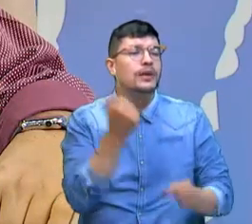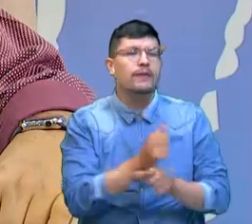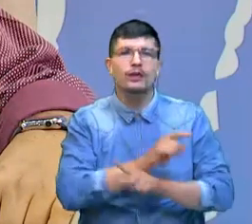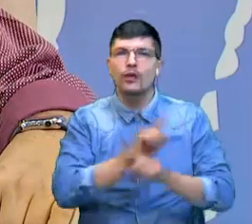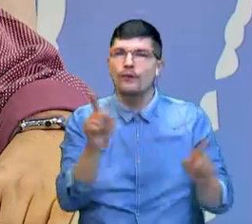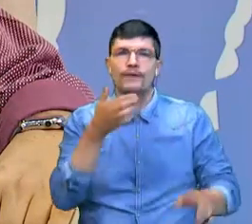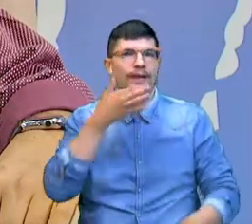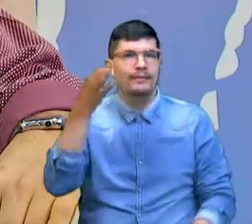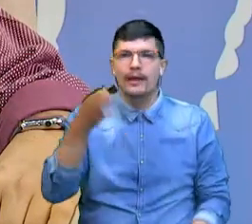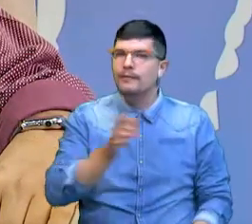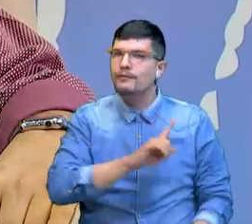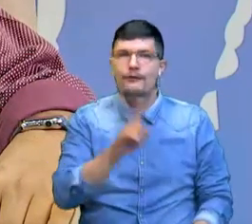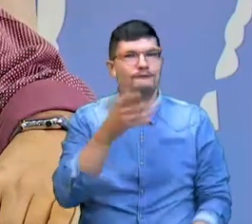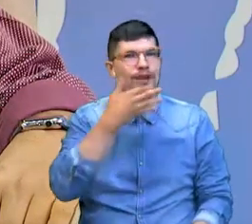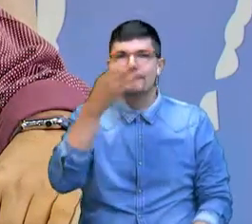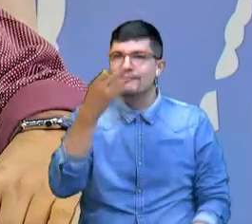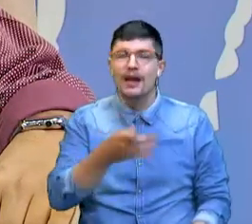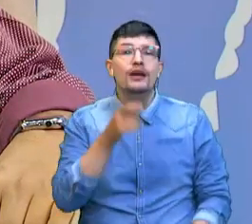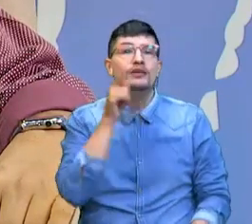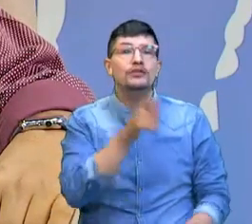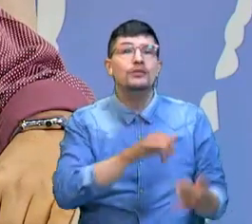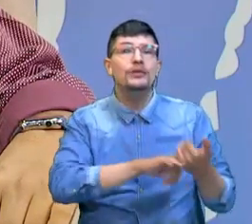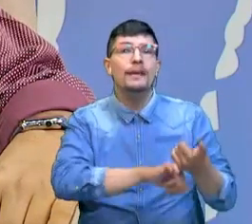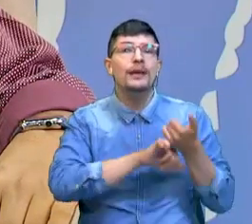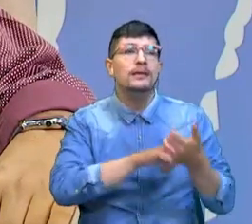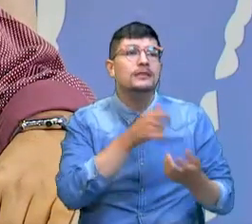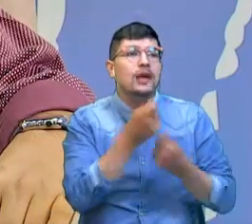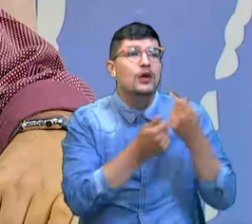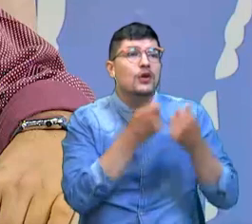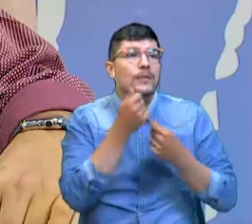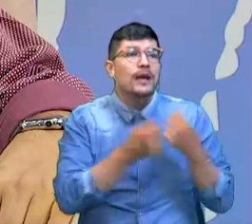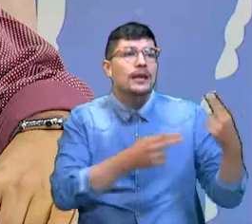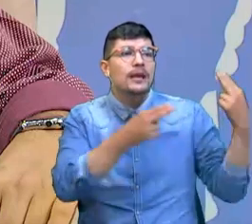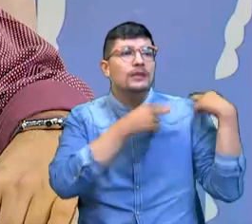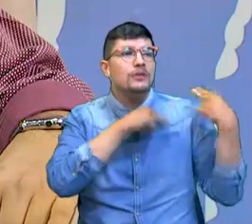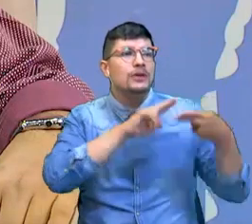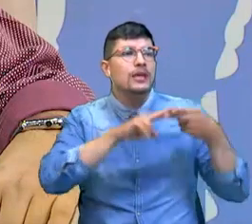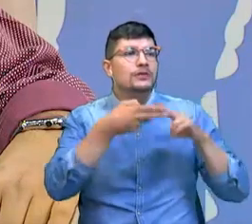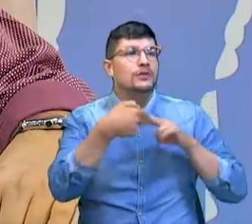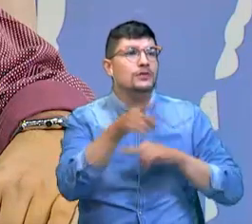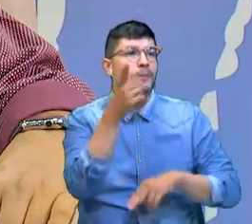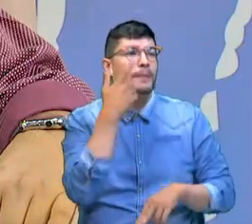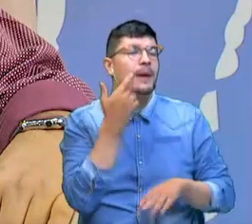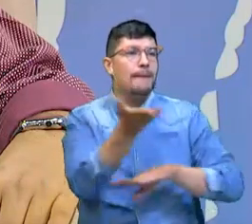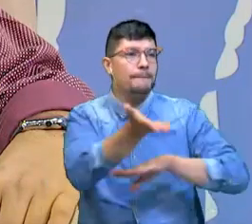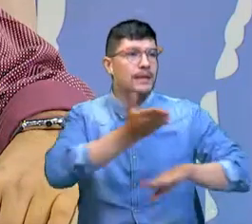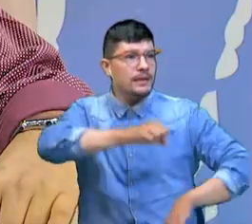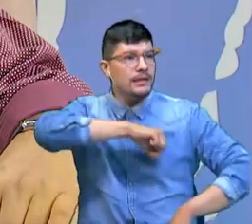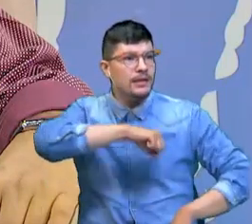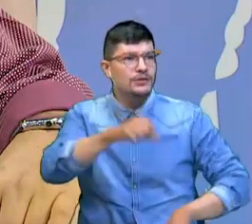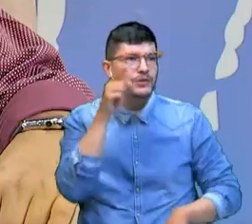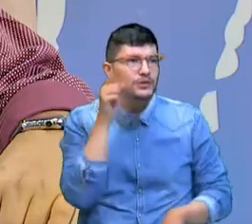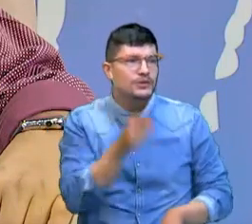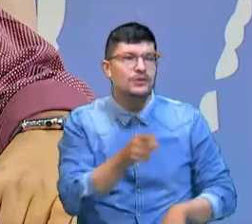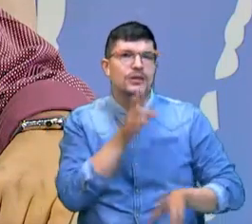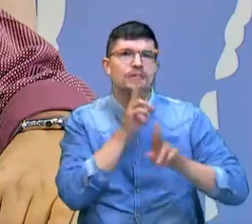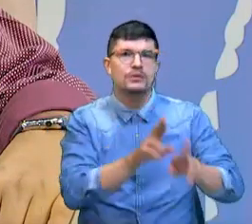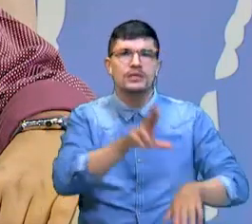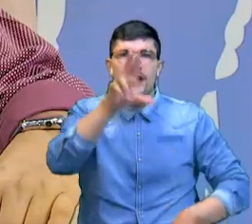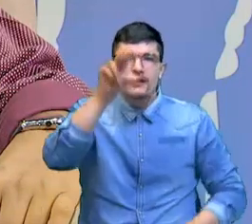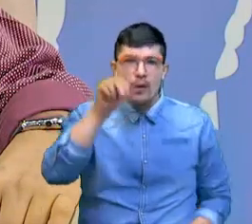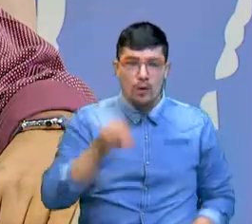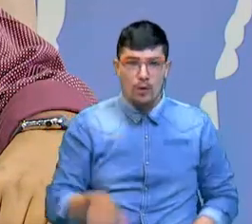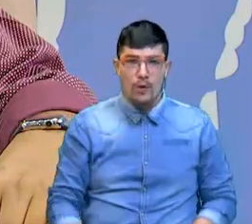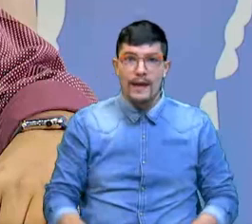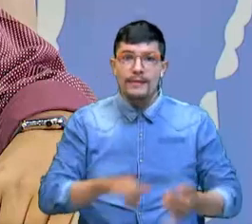cierto. ¿La dependencia económica es absoluta respecto al padre que va a reclamar? La respuesta es no.